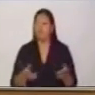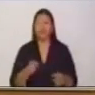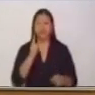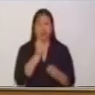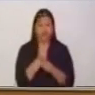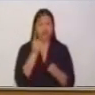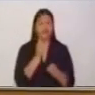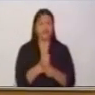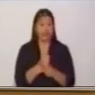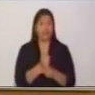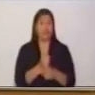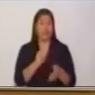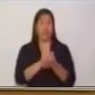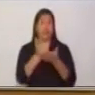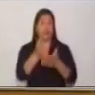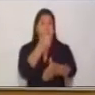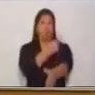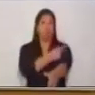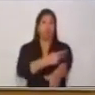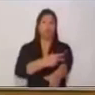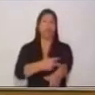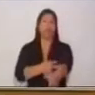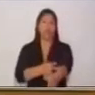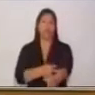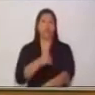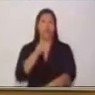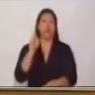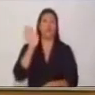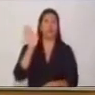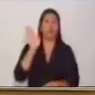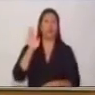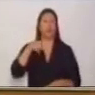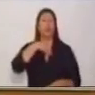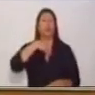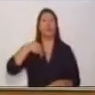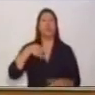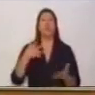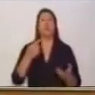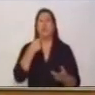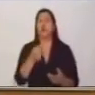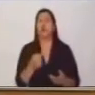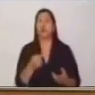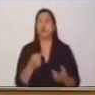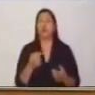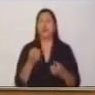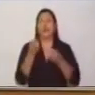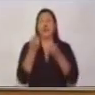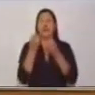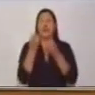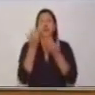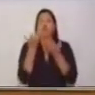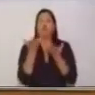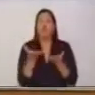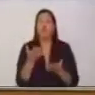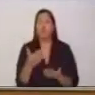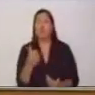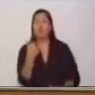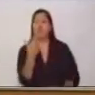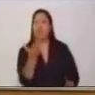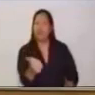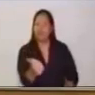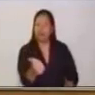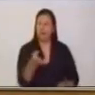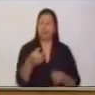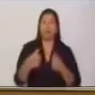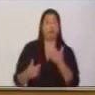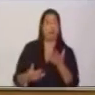Correcto, el texto narrativo es el que, como su nombre lo indica, relata sucesos por medio de un